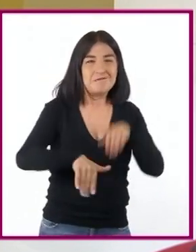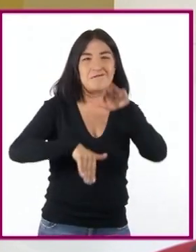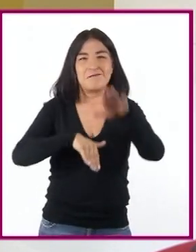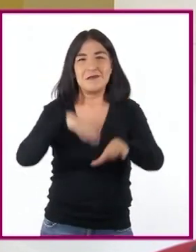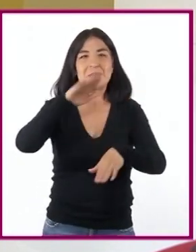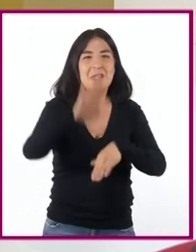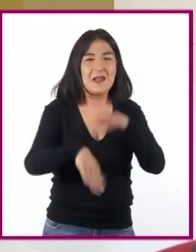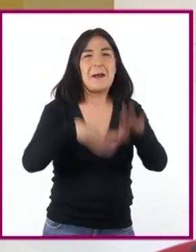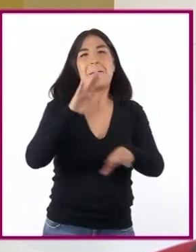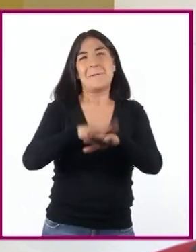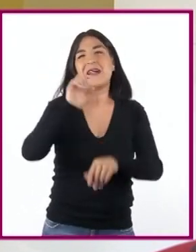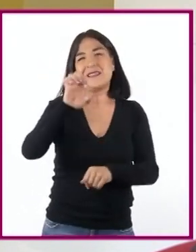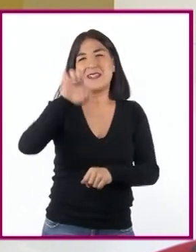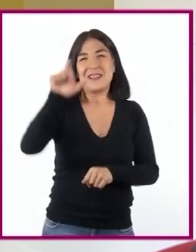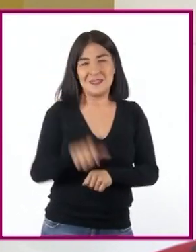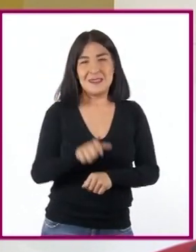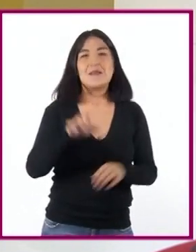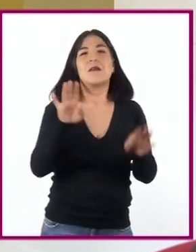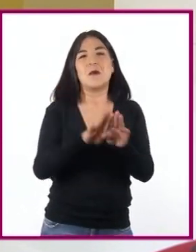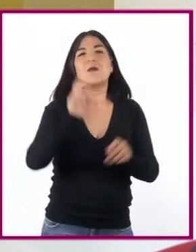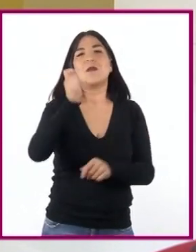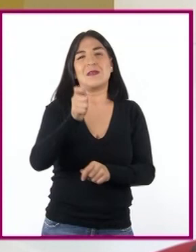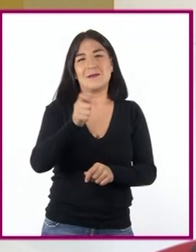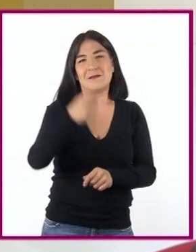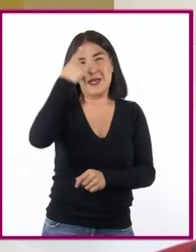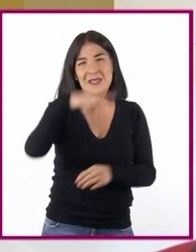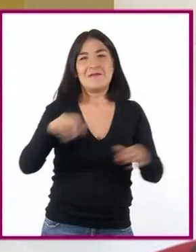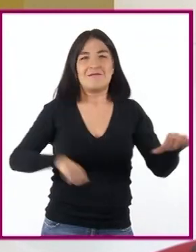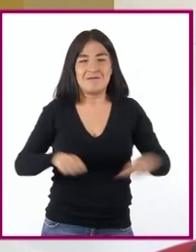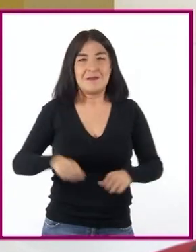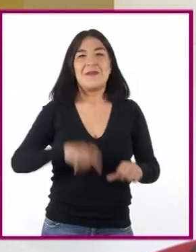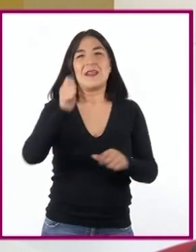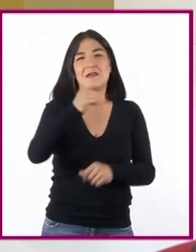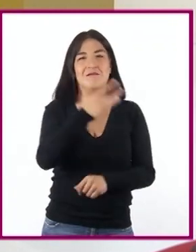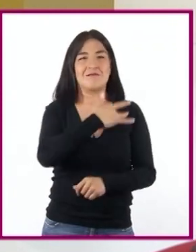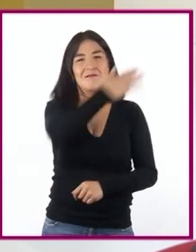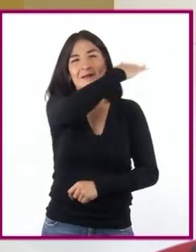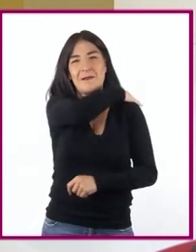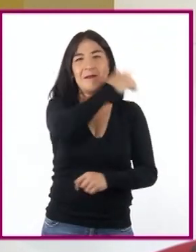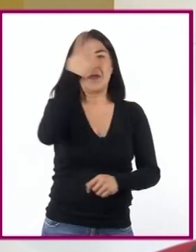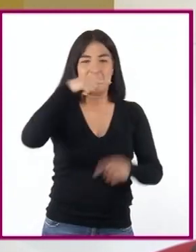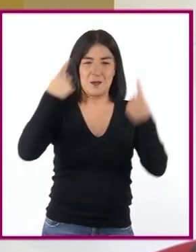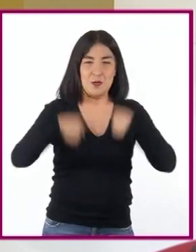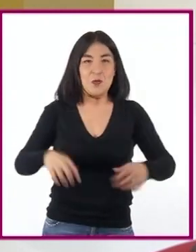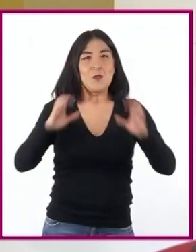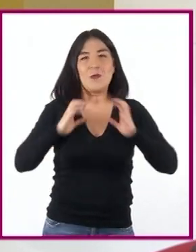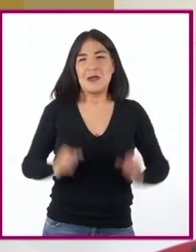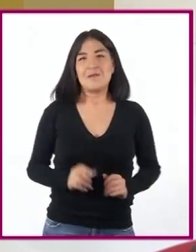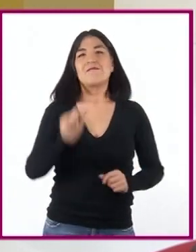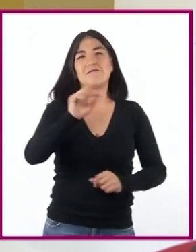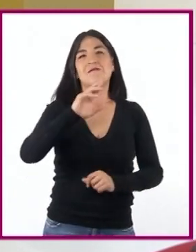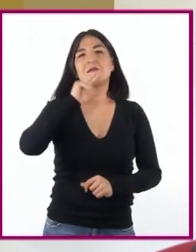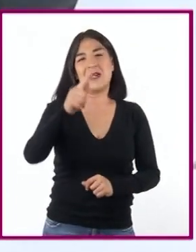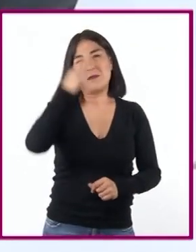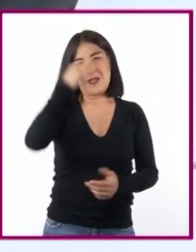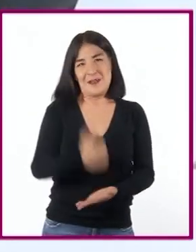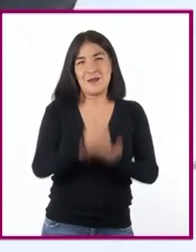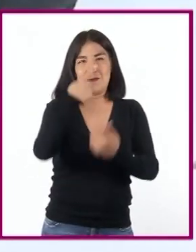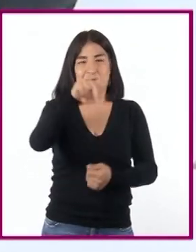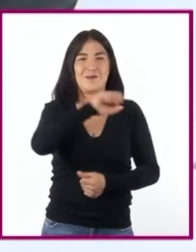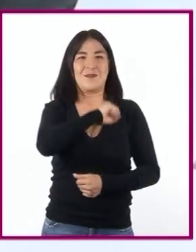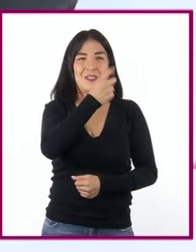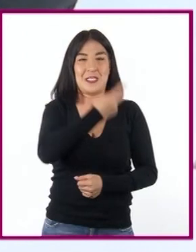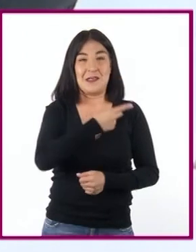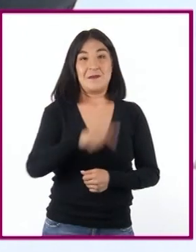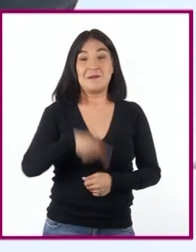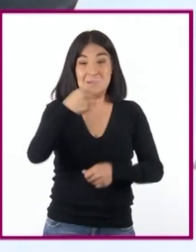extras son medidas que les ayudarán a mejorar la capacidad cardiopulmonar de su organismo y repercutirán en su salud. En